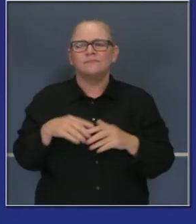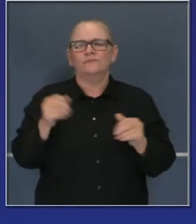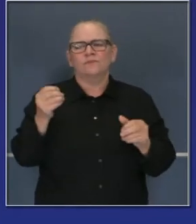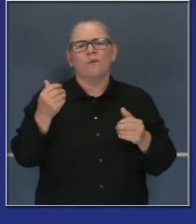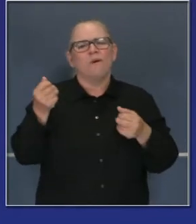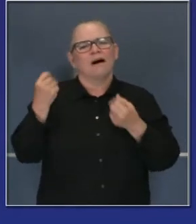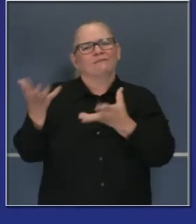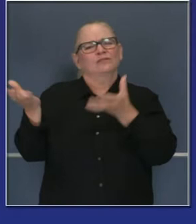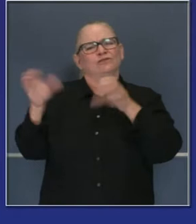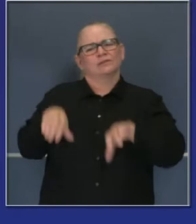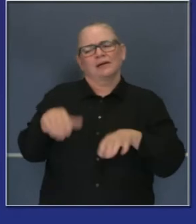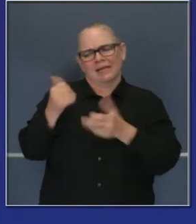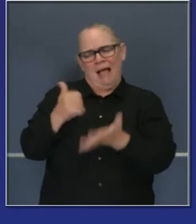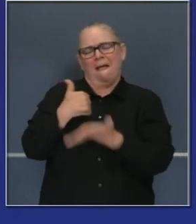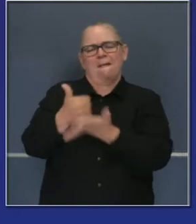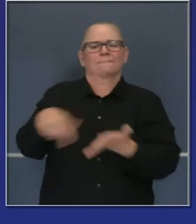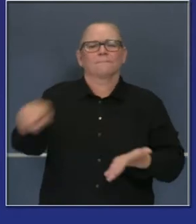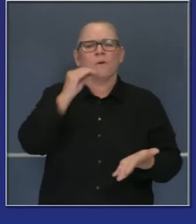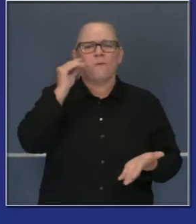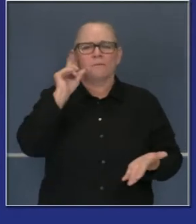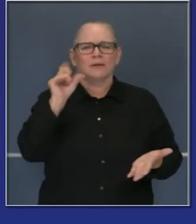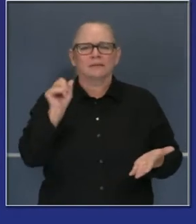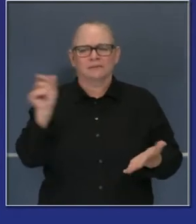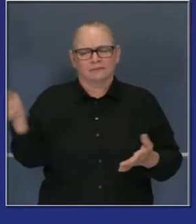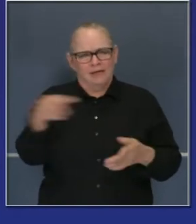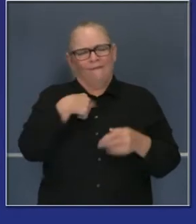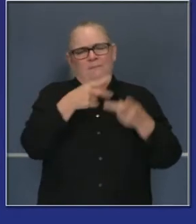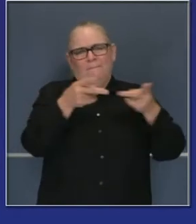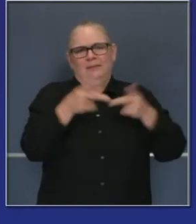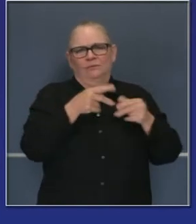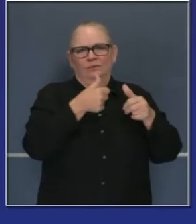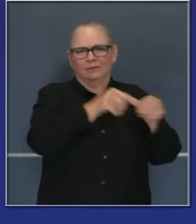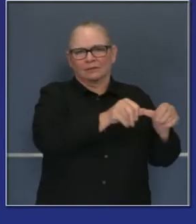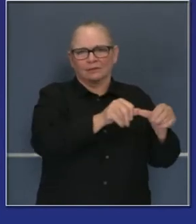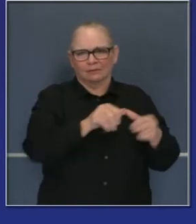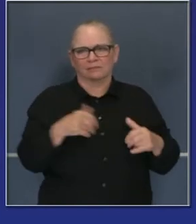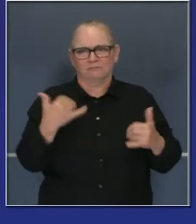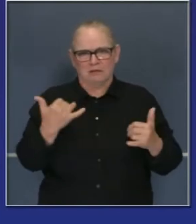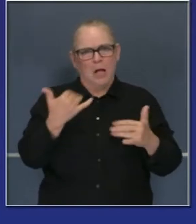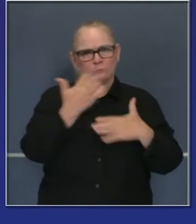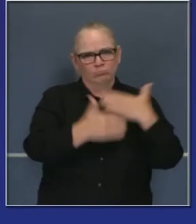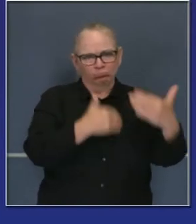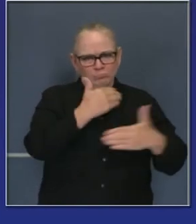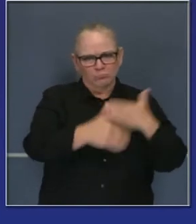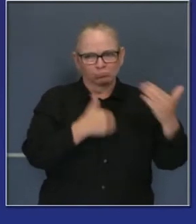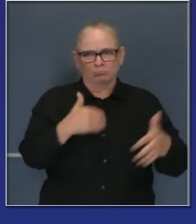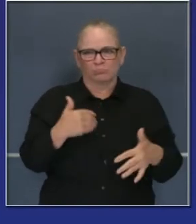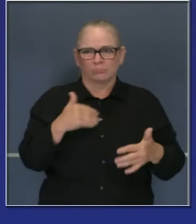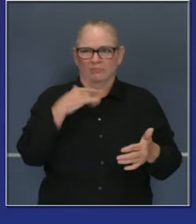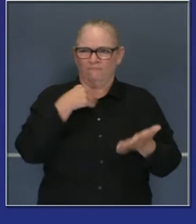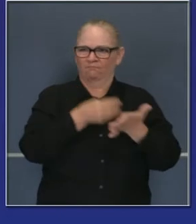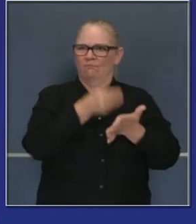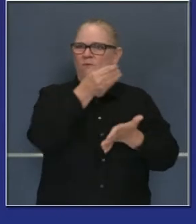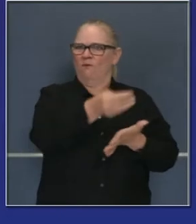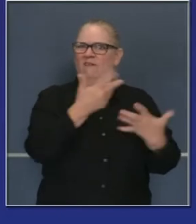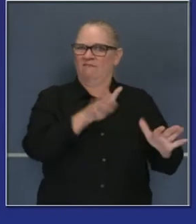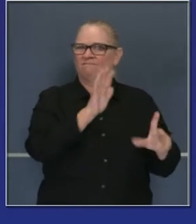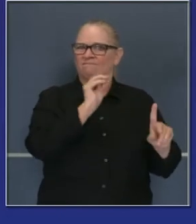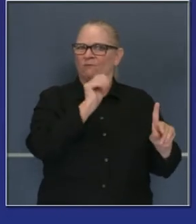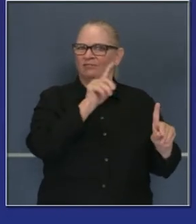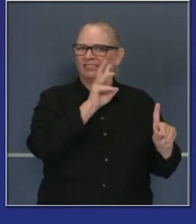oportunidades a un programa que se llama room que para ejercitar la habilidad de comprar ese hotel